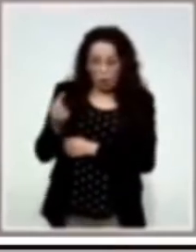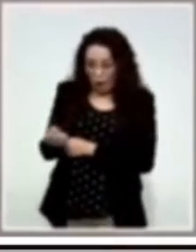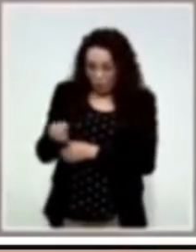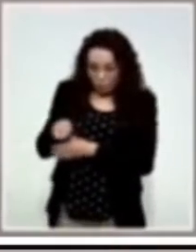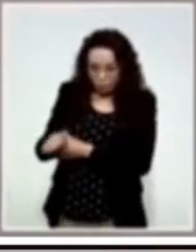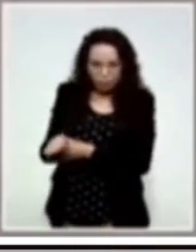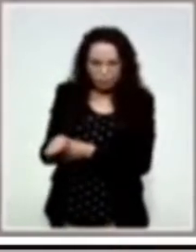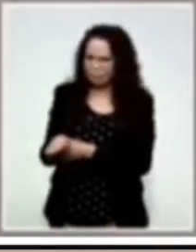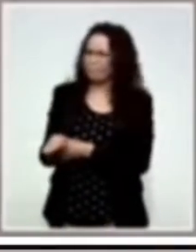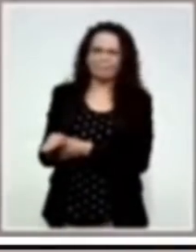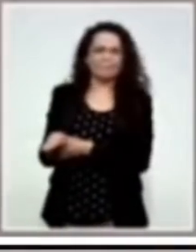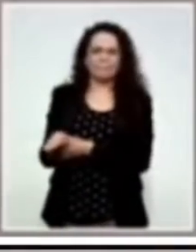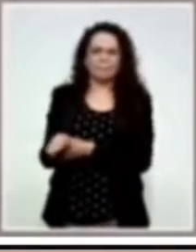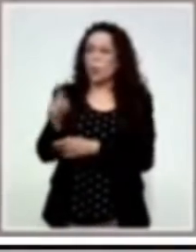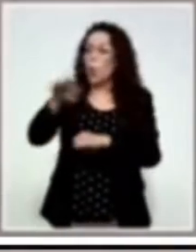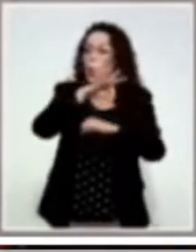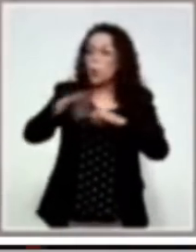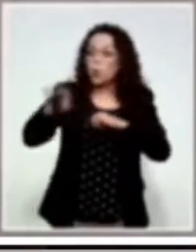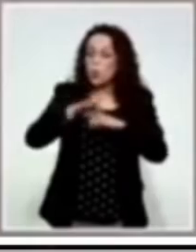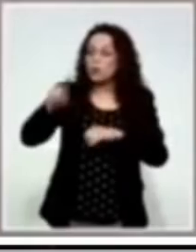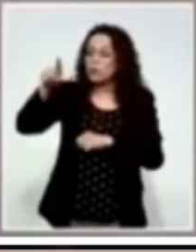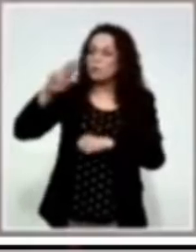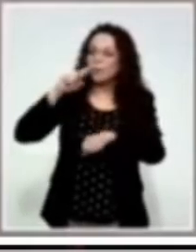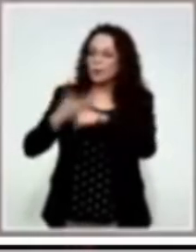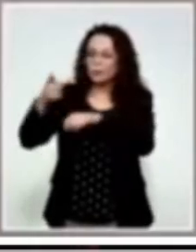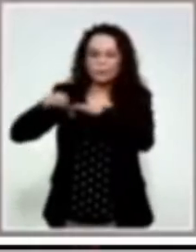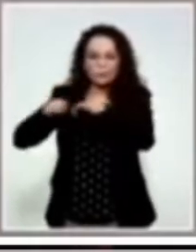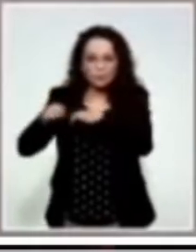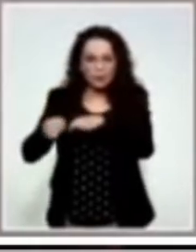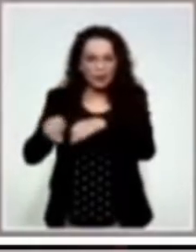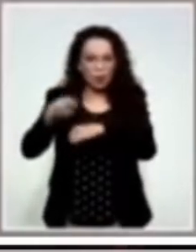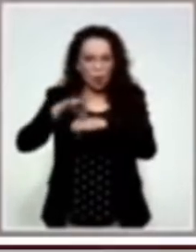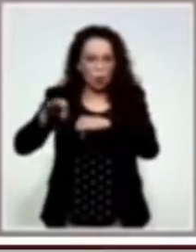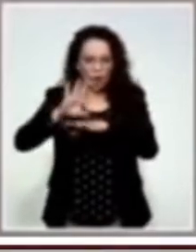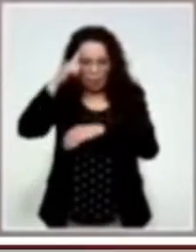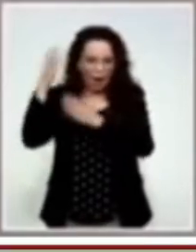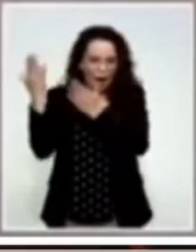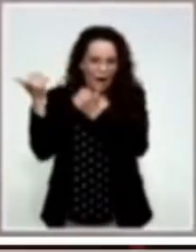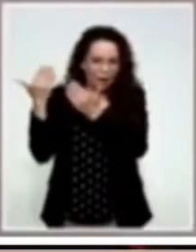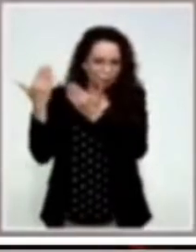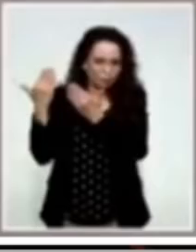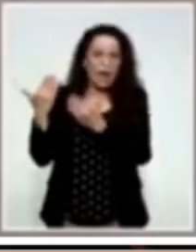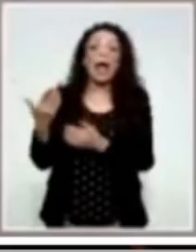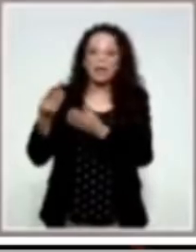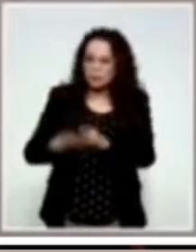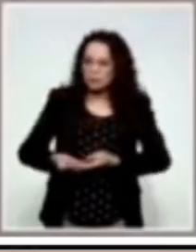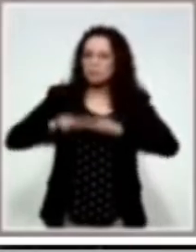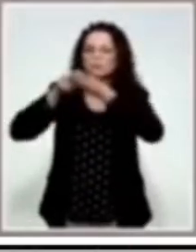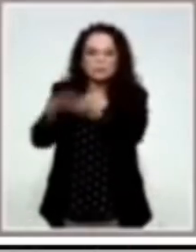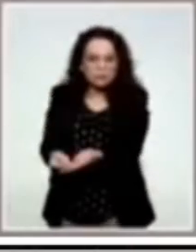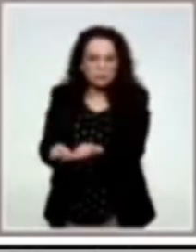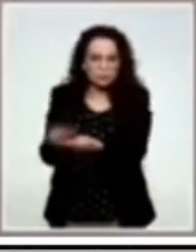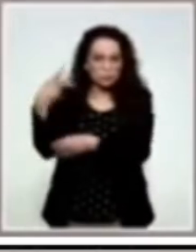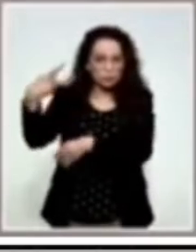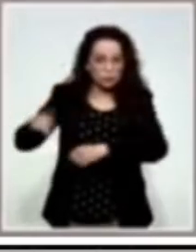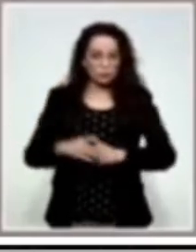su gestión. Recuerden ustedes que en ese año el ministro Franco tuvo muchos asuntos muy relevantes. Tuvo el asunto de